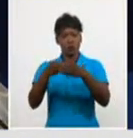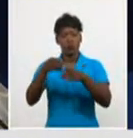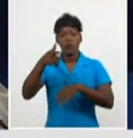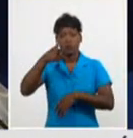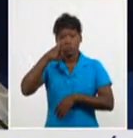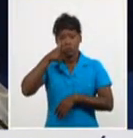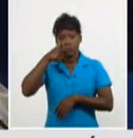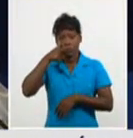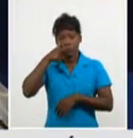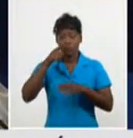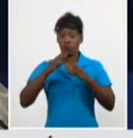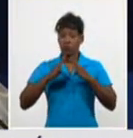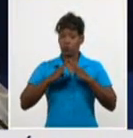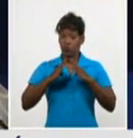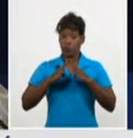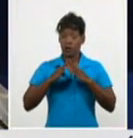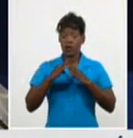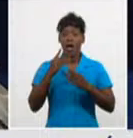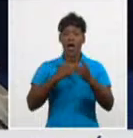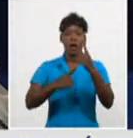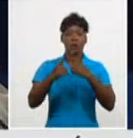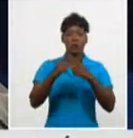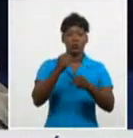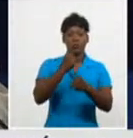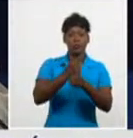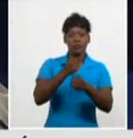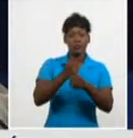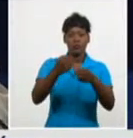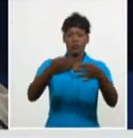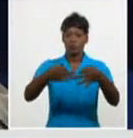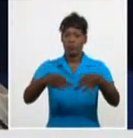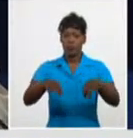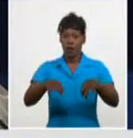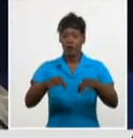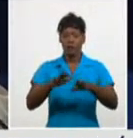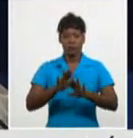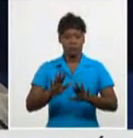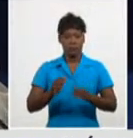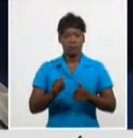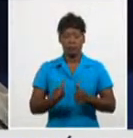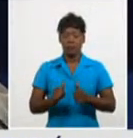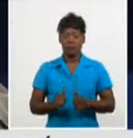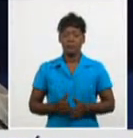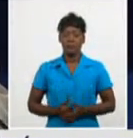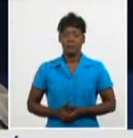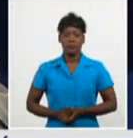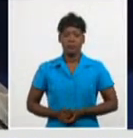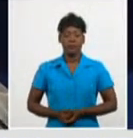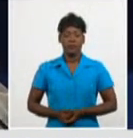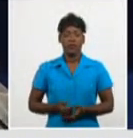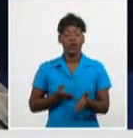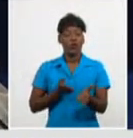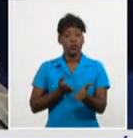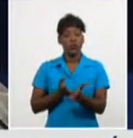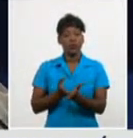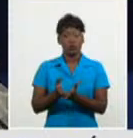o incorporado a su actividad normal. Se mantienen,